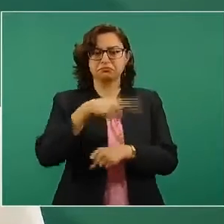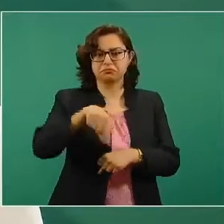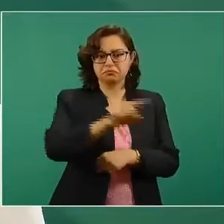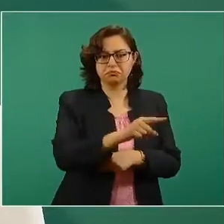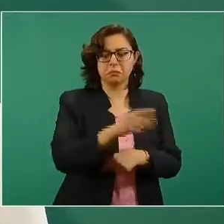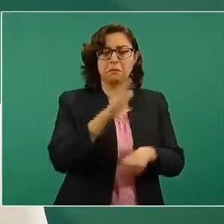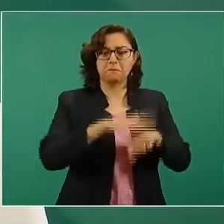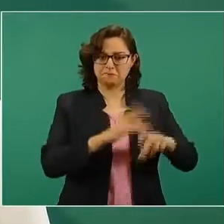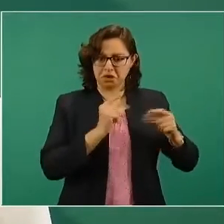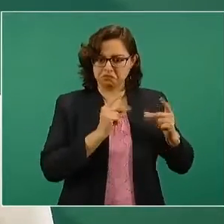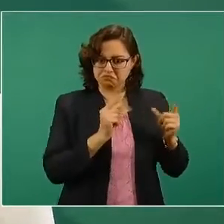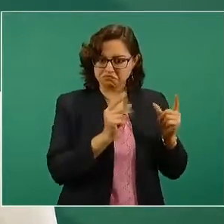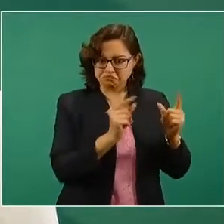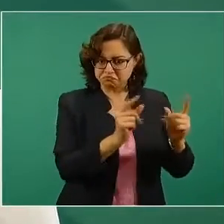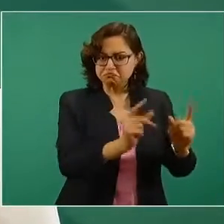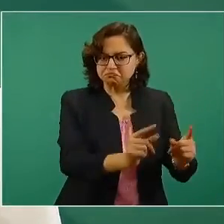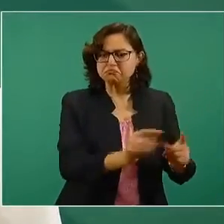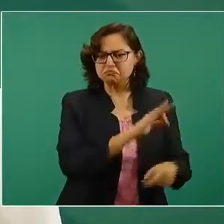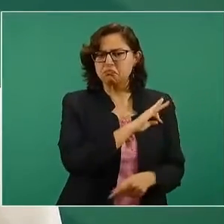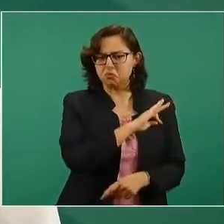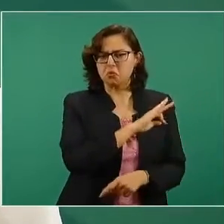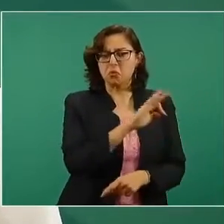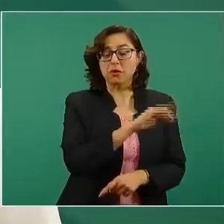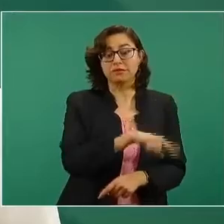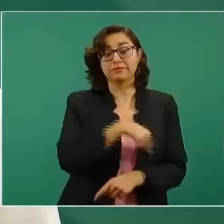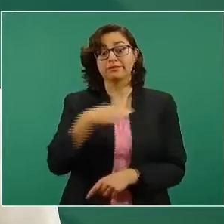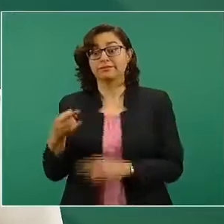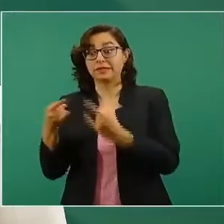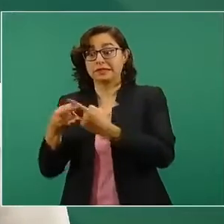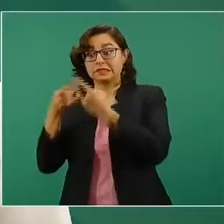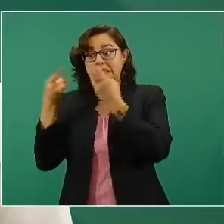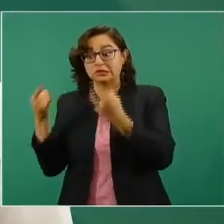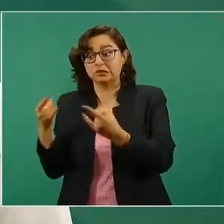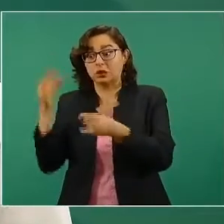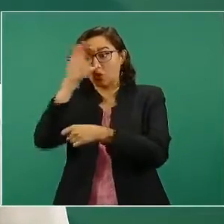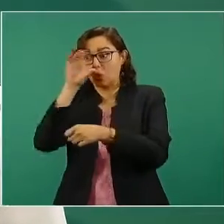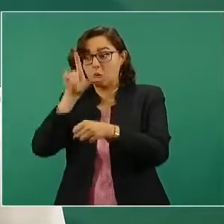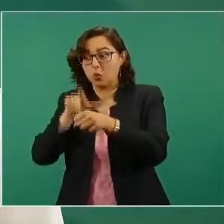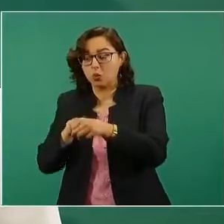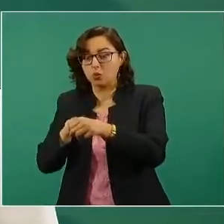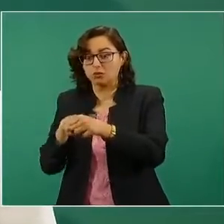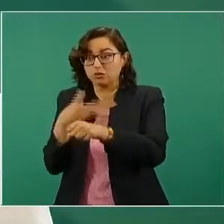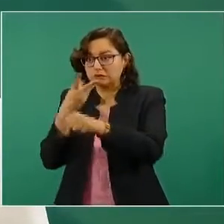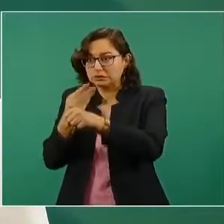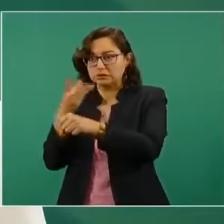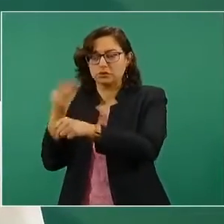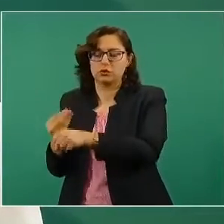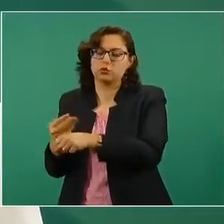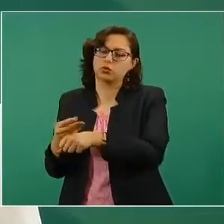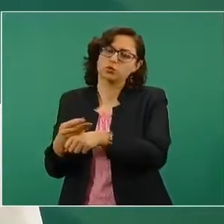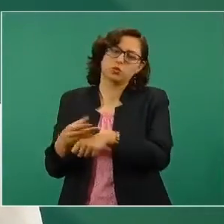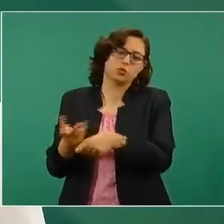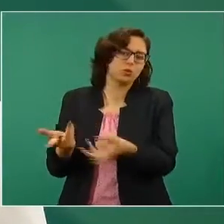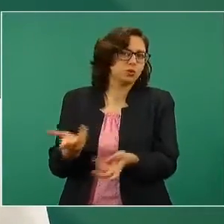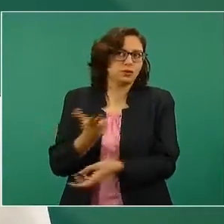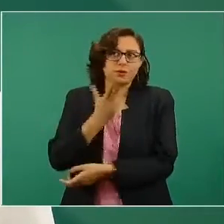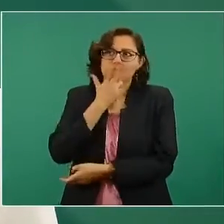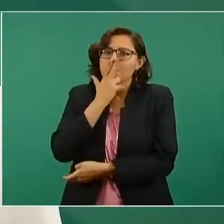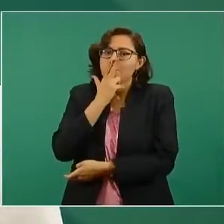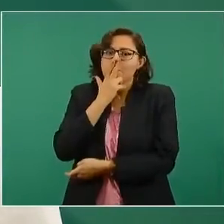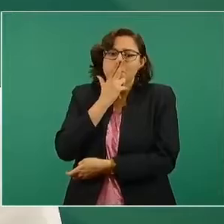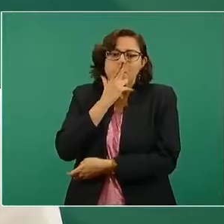poco más rápida, la reconstrucción del patrimonio se habla de una historia en cada inmueble,